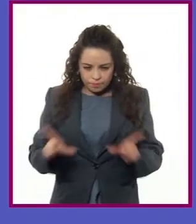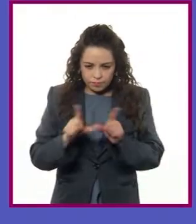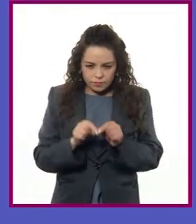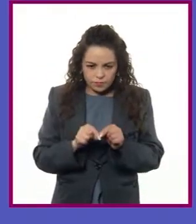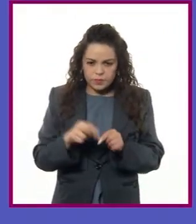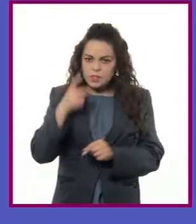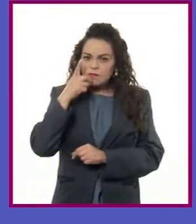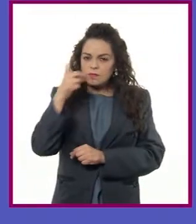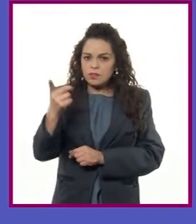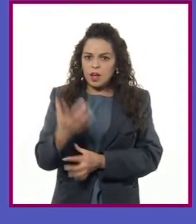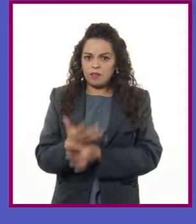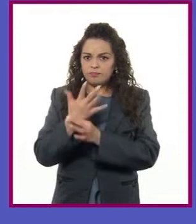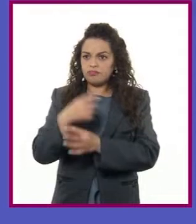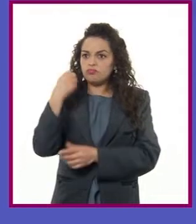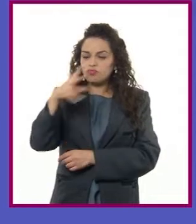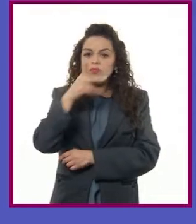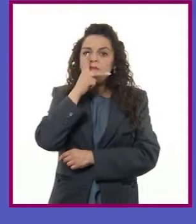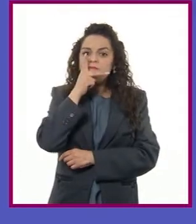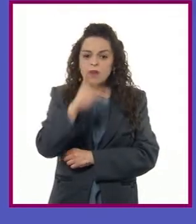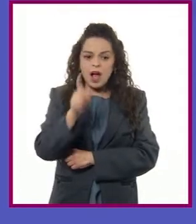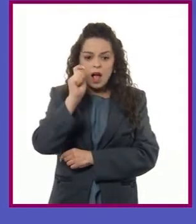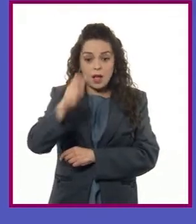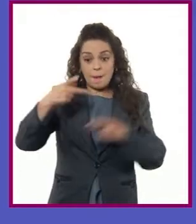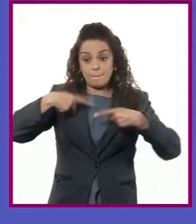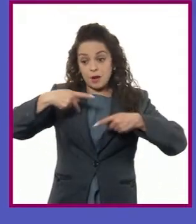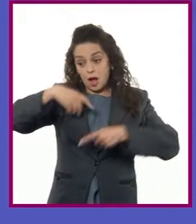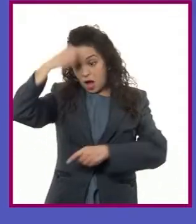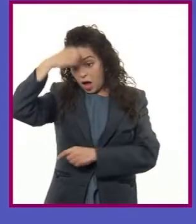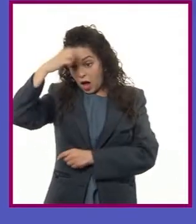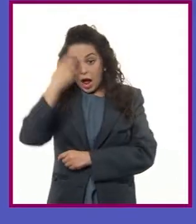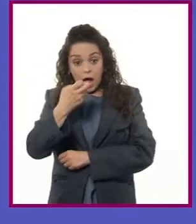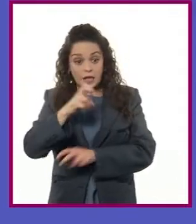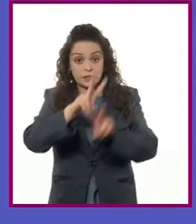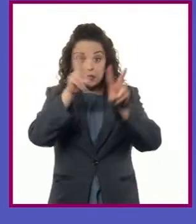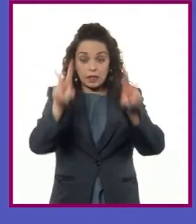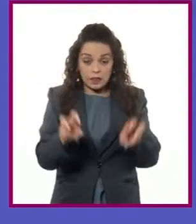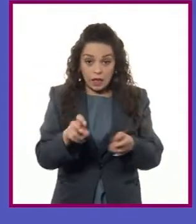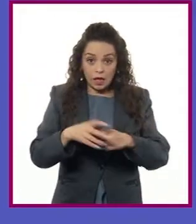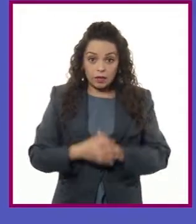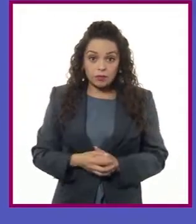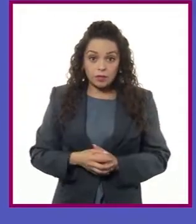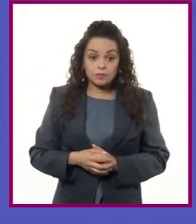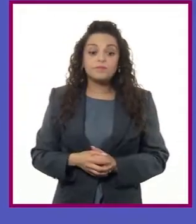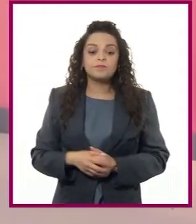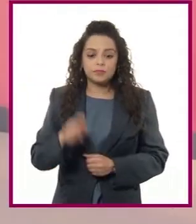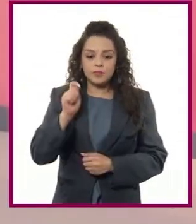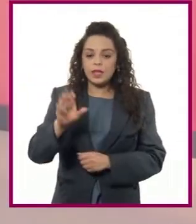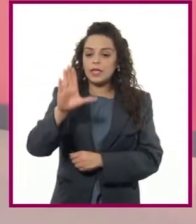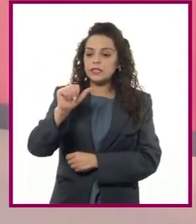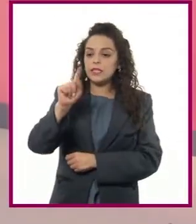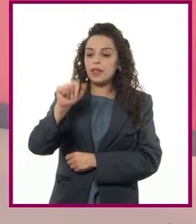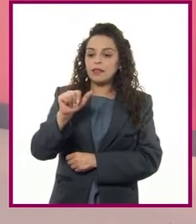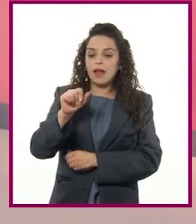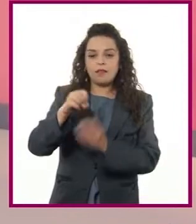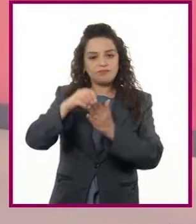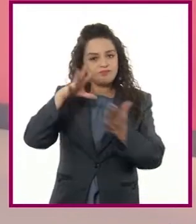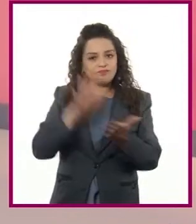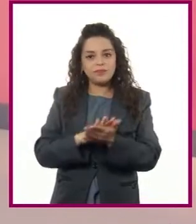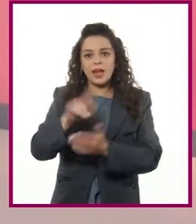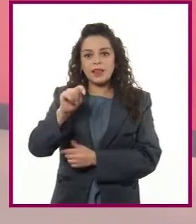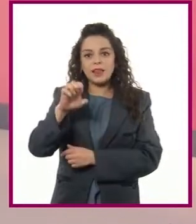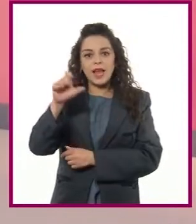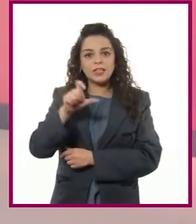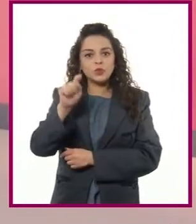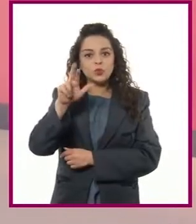algo que dijo con sus propias palabras un experto en la materia, es decir, una cita textual. Pero creo